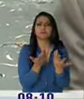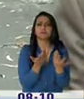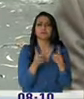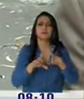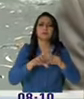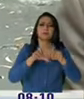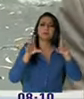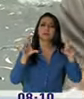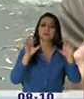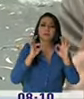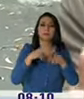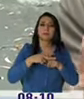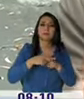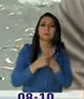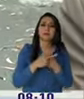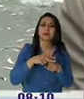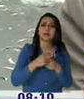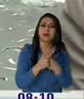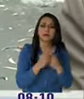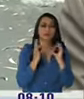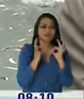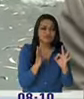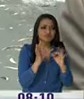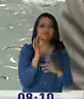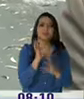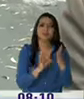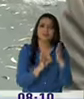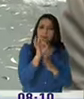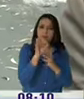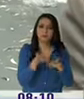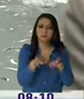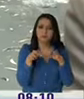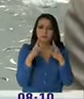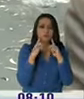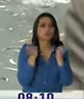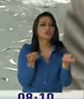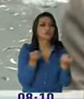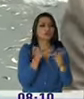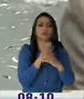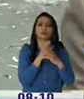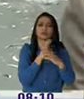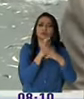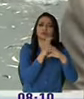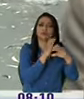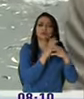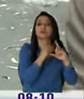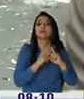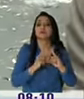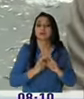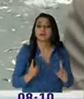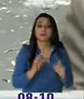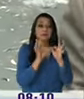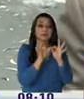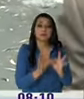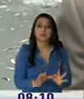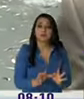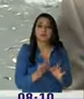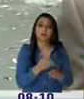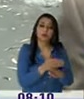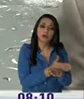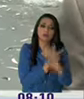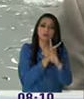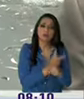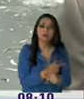las empresas o mecánicas que están debidamente acreditadas para hacer el control vehicular de esos vehículos, del mantenimiento tanto preventivo